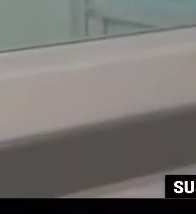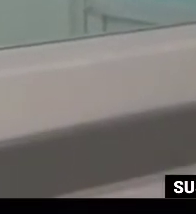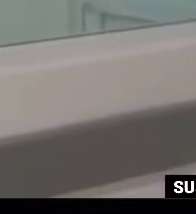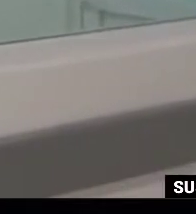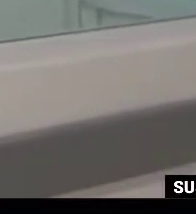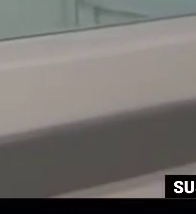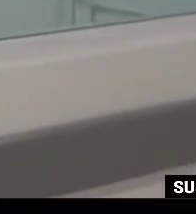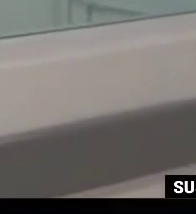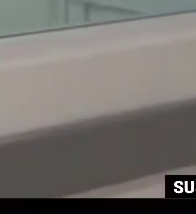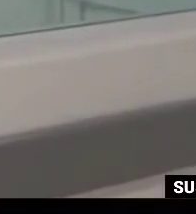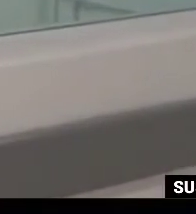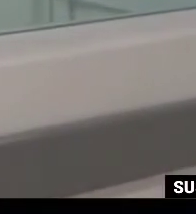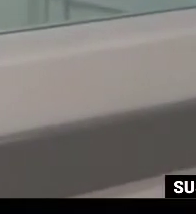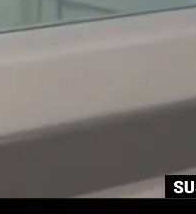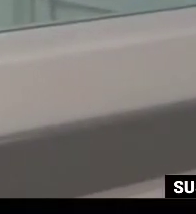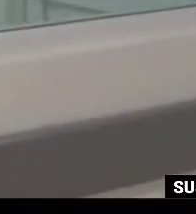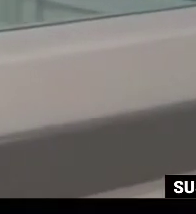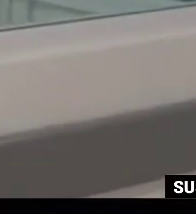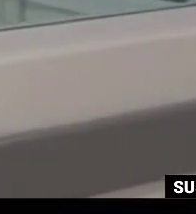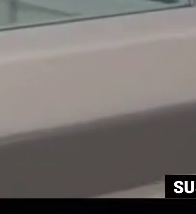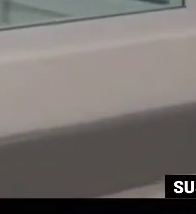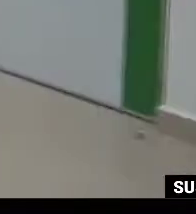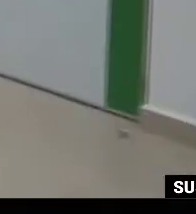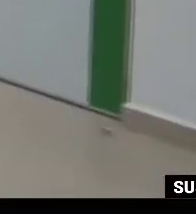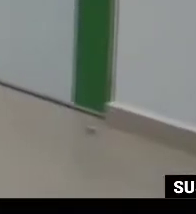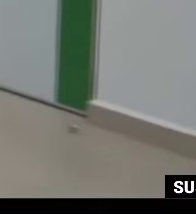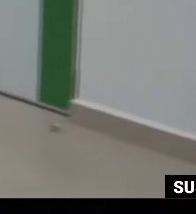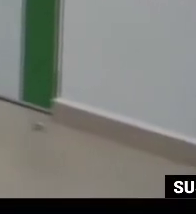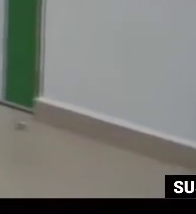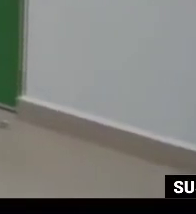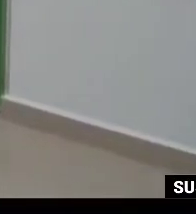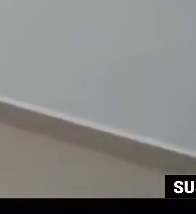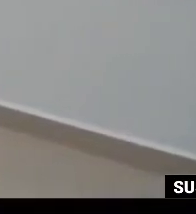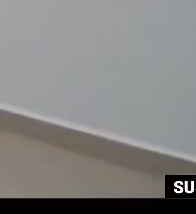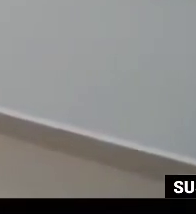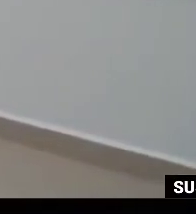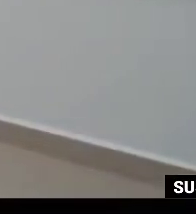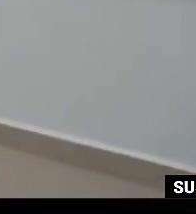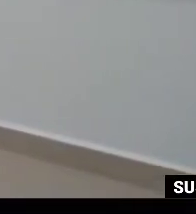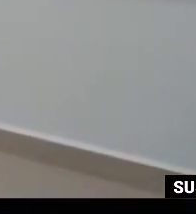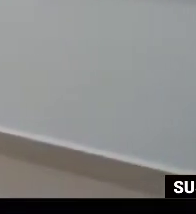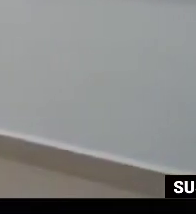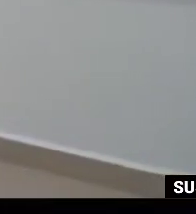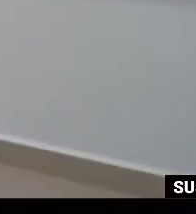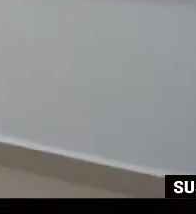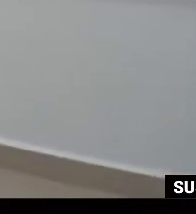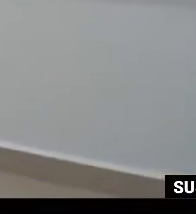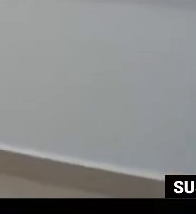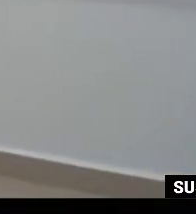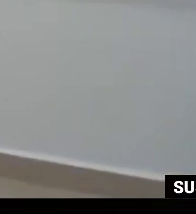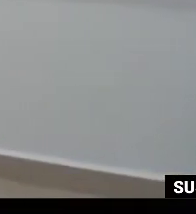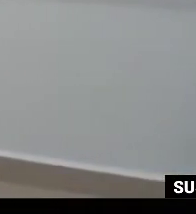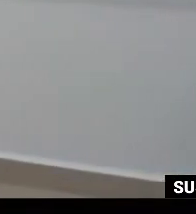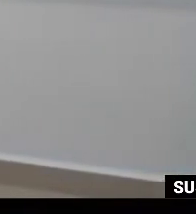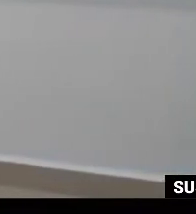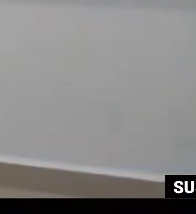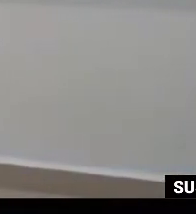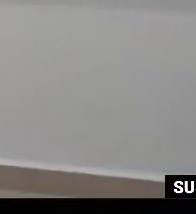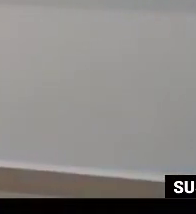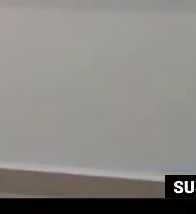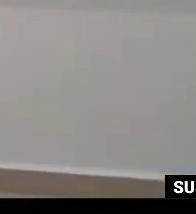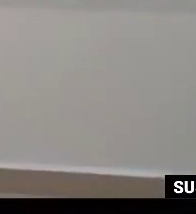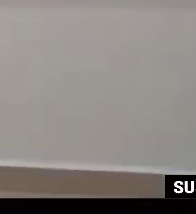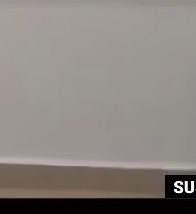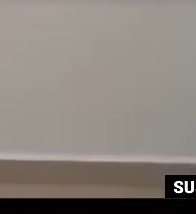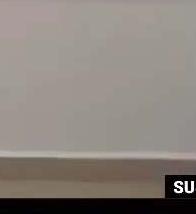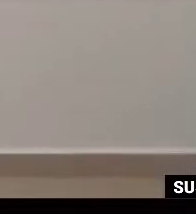yo estoy dirigido aquí a la gente. Pero si te mandamos de... Sí, no. Ahora, aquí lo que hay que hacer es...